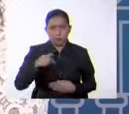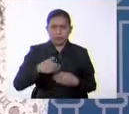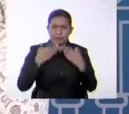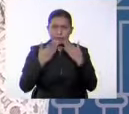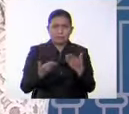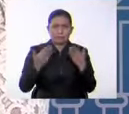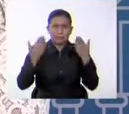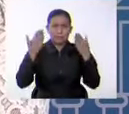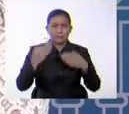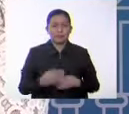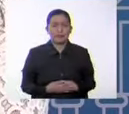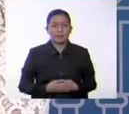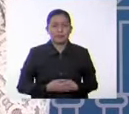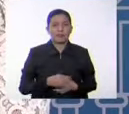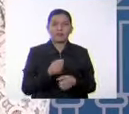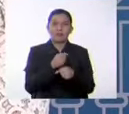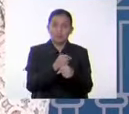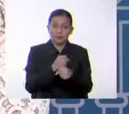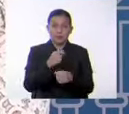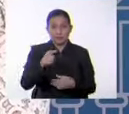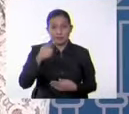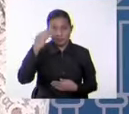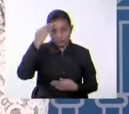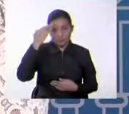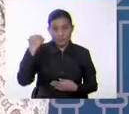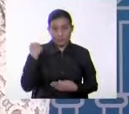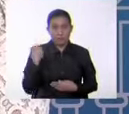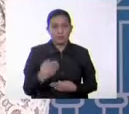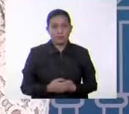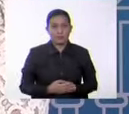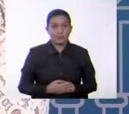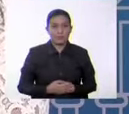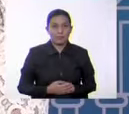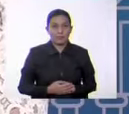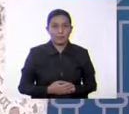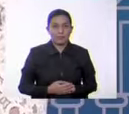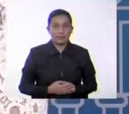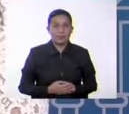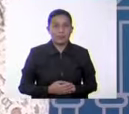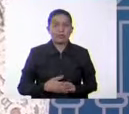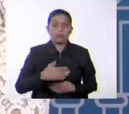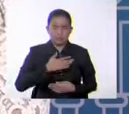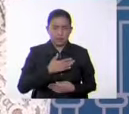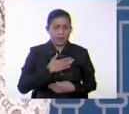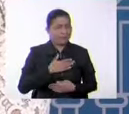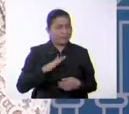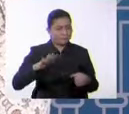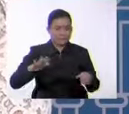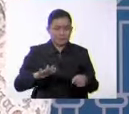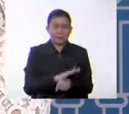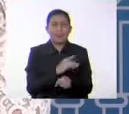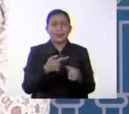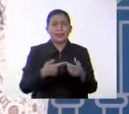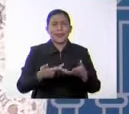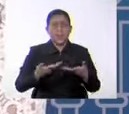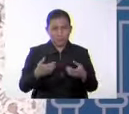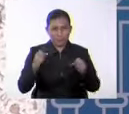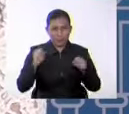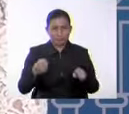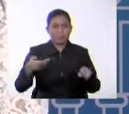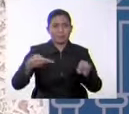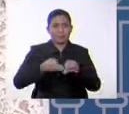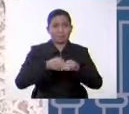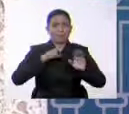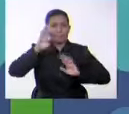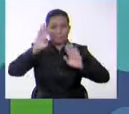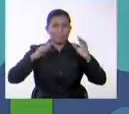contiene las garantías que la mujer es o tiene todas las potestades para participar en la vida